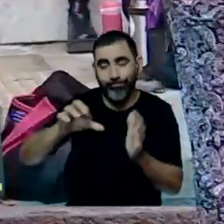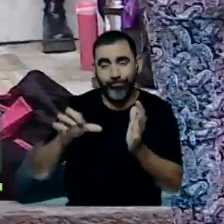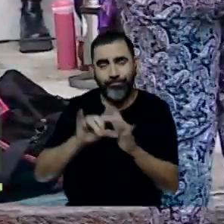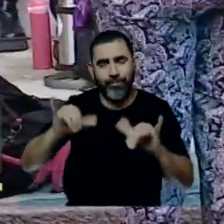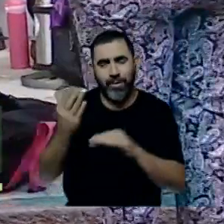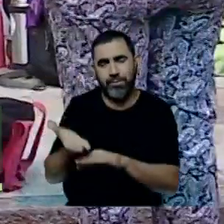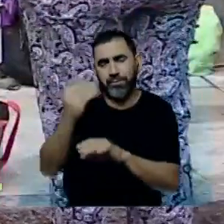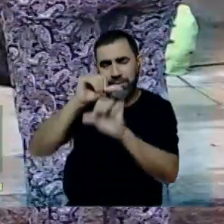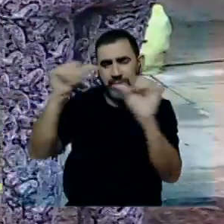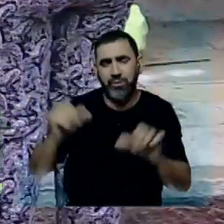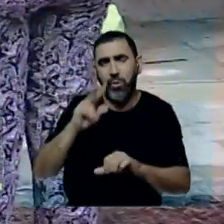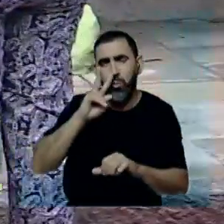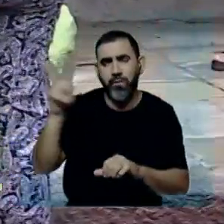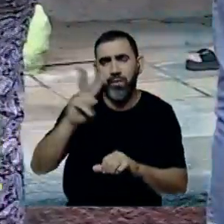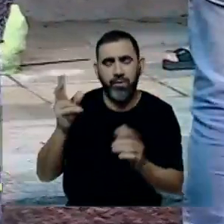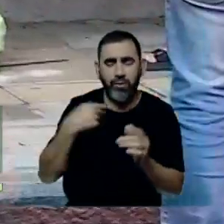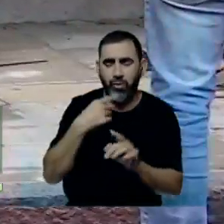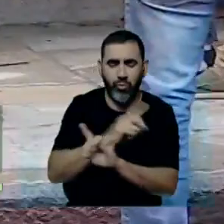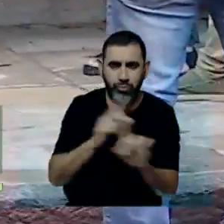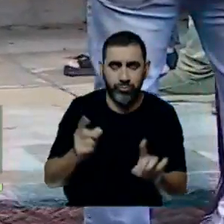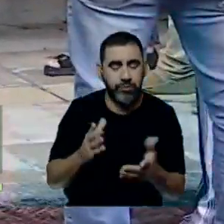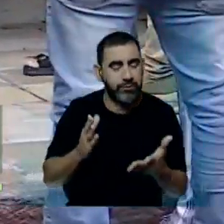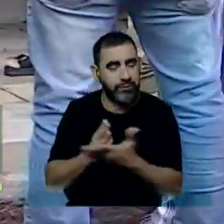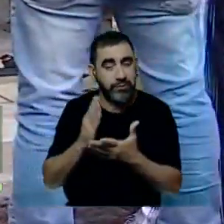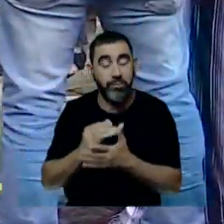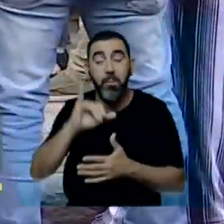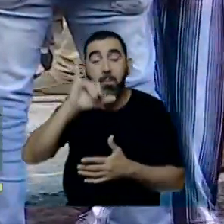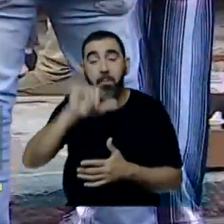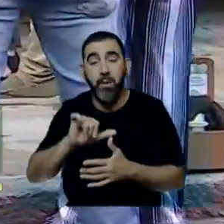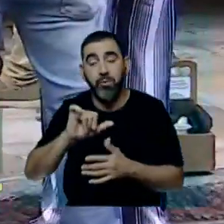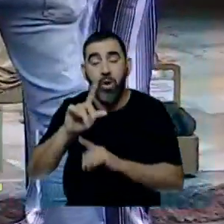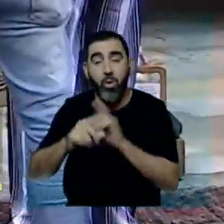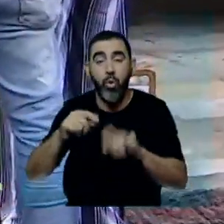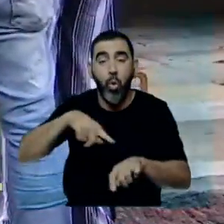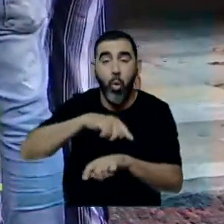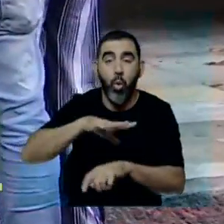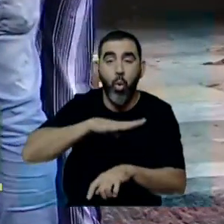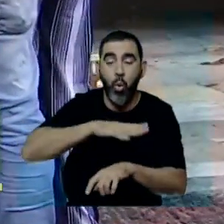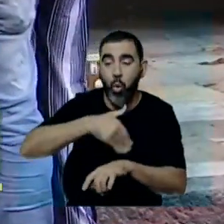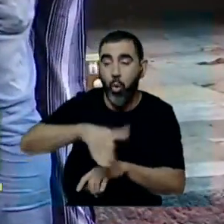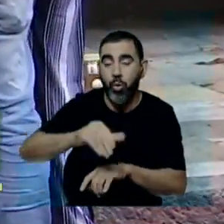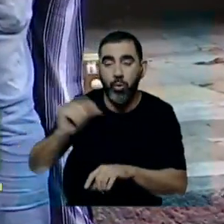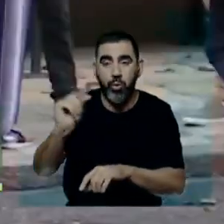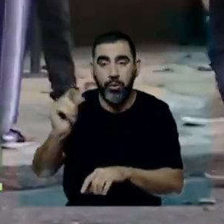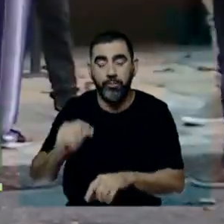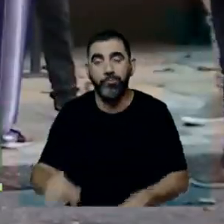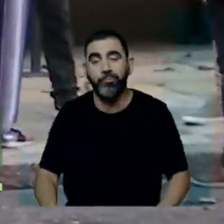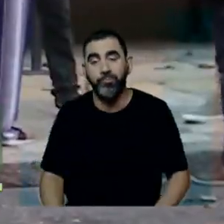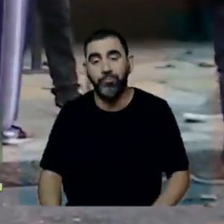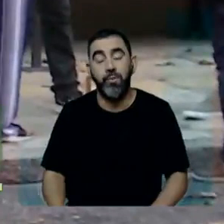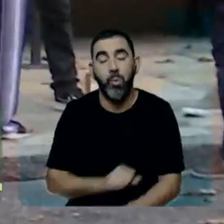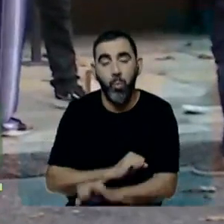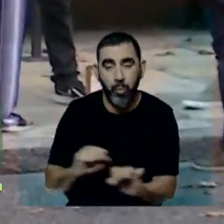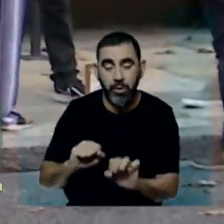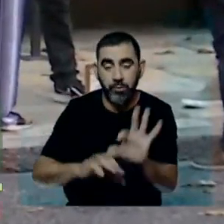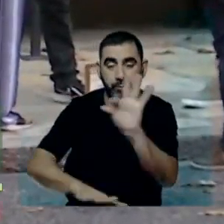se utilizó desde el 2022, pero siempre después de mayo con un remanente de horas que es muy pequeño y que permite que uno haga